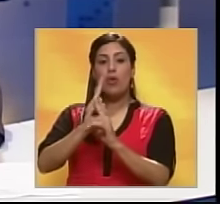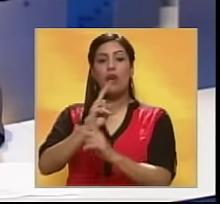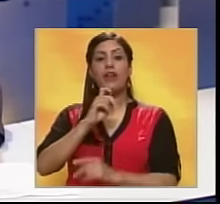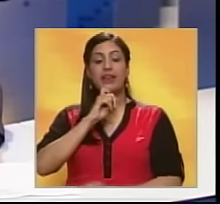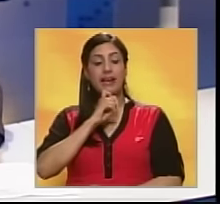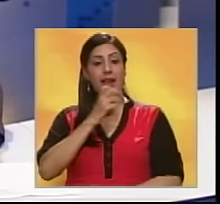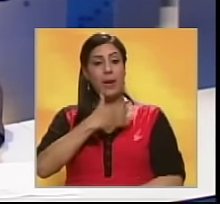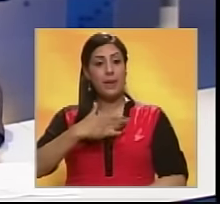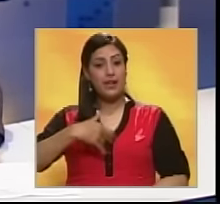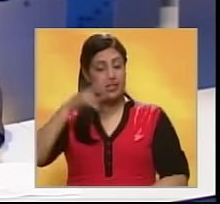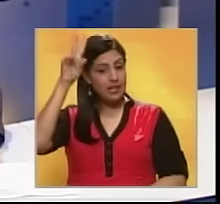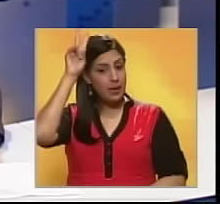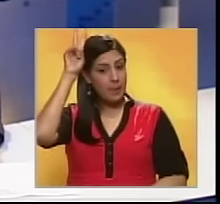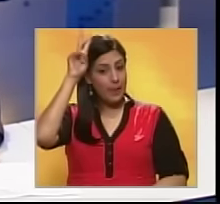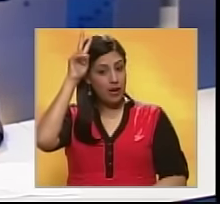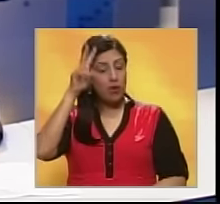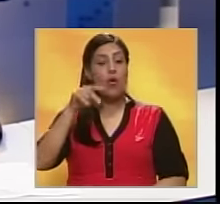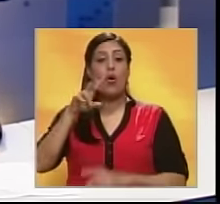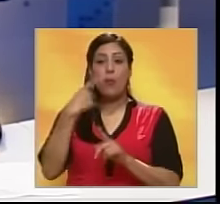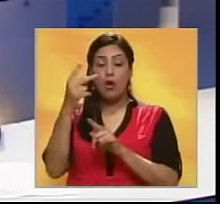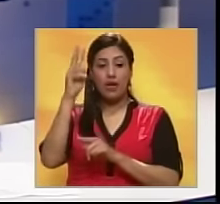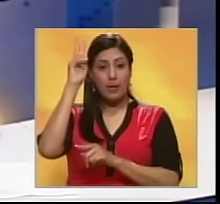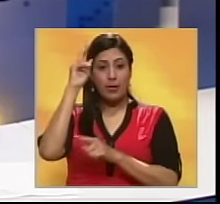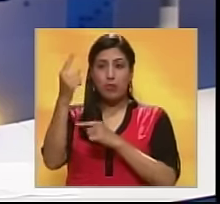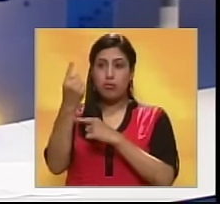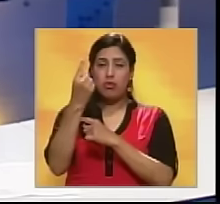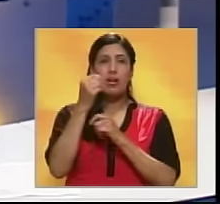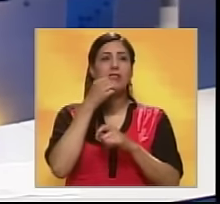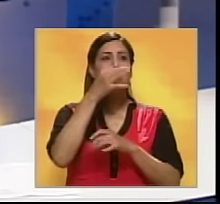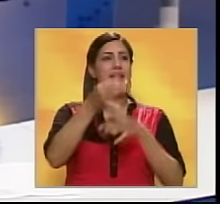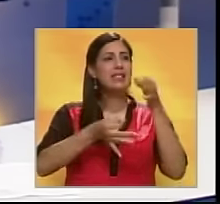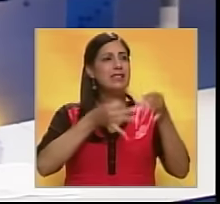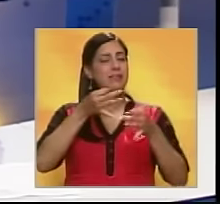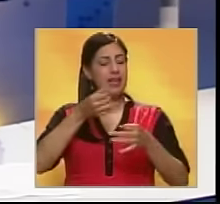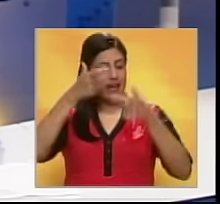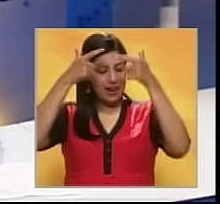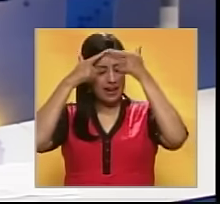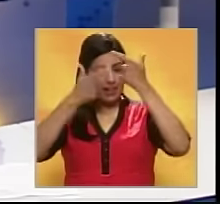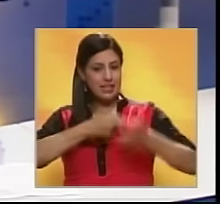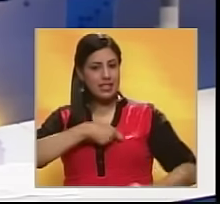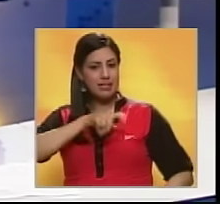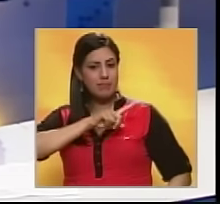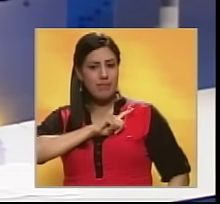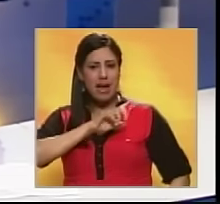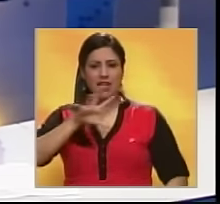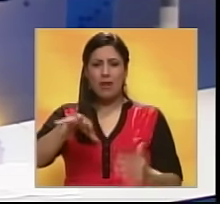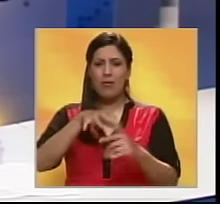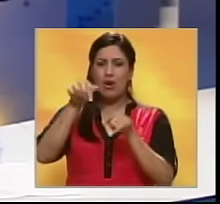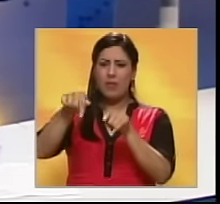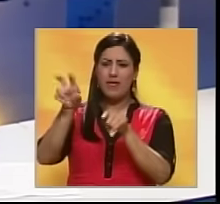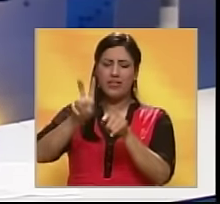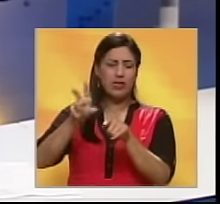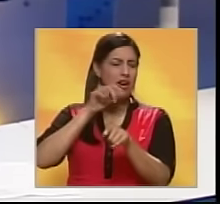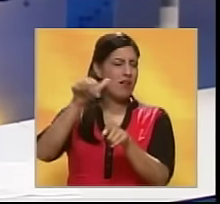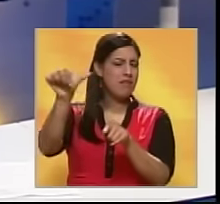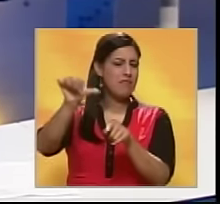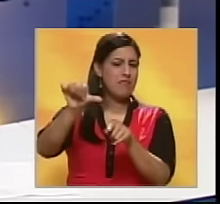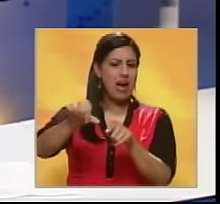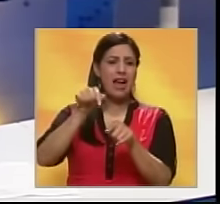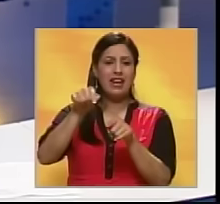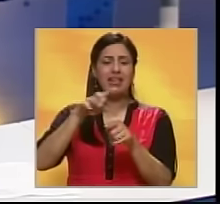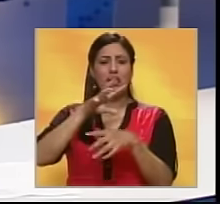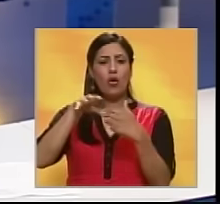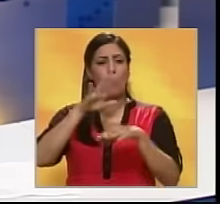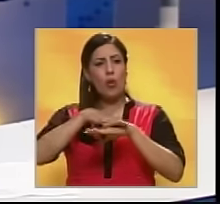presidente de Perú, Pedro Pablo Kuczynski, quien afirmó ante el rey de España que la inestabilidad democrática e insostenibilidad de la crisis en Venezuela viene desde